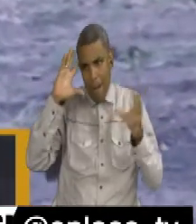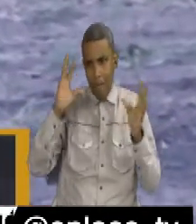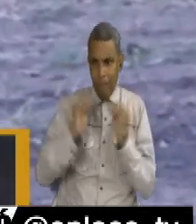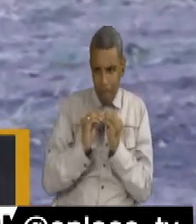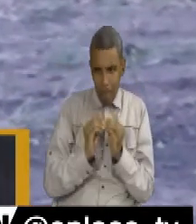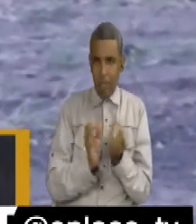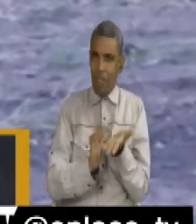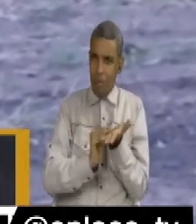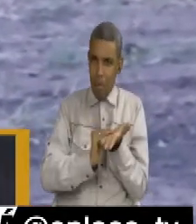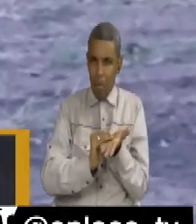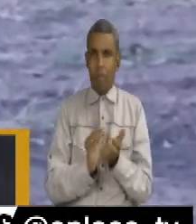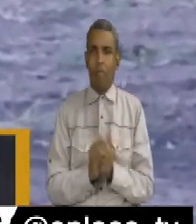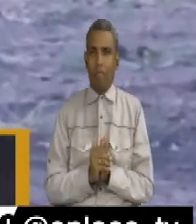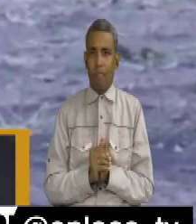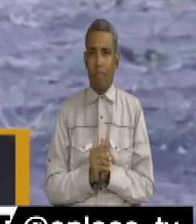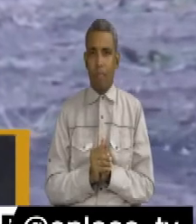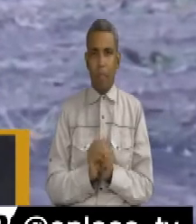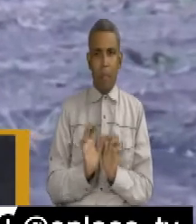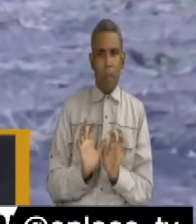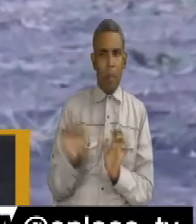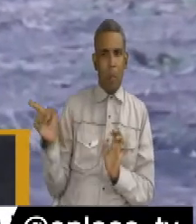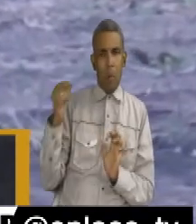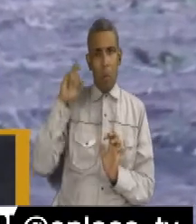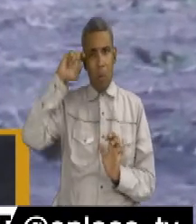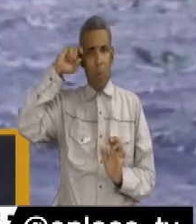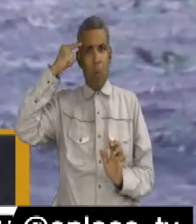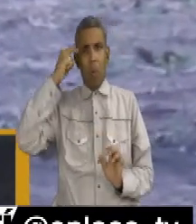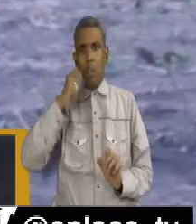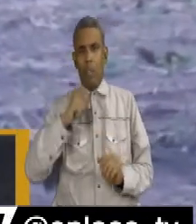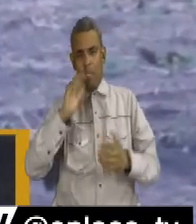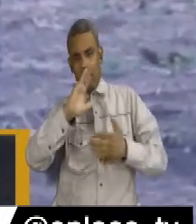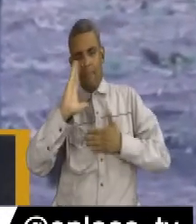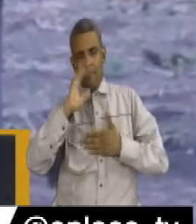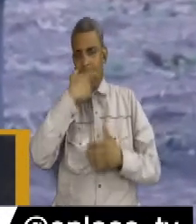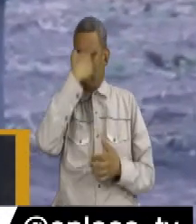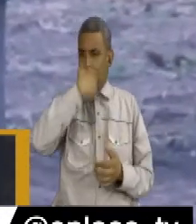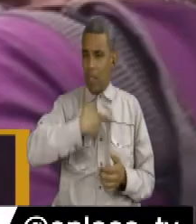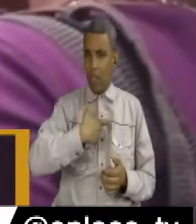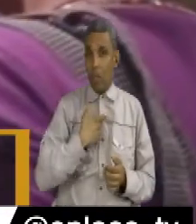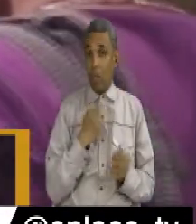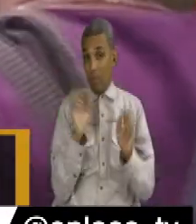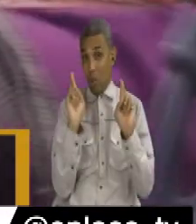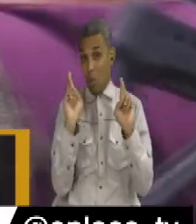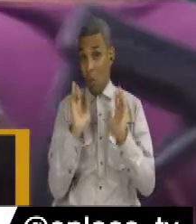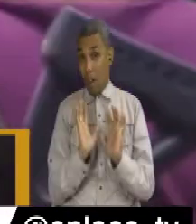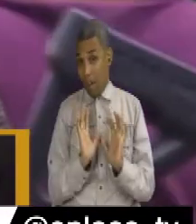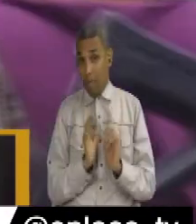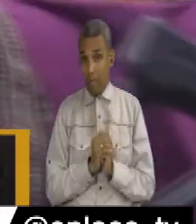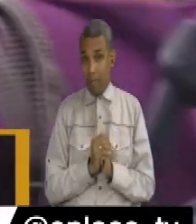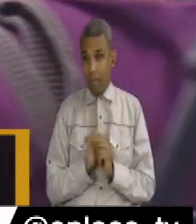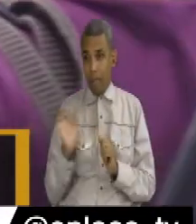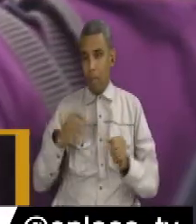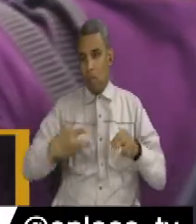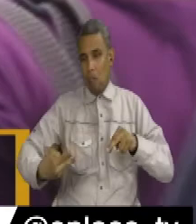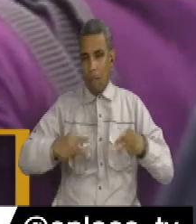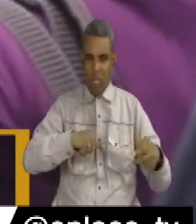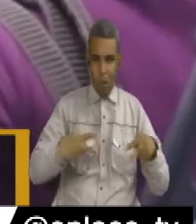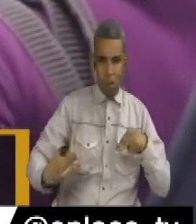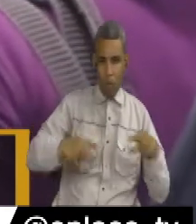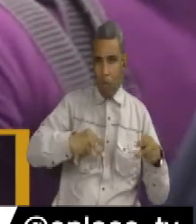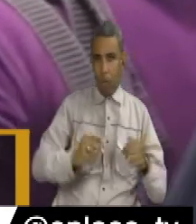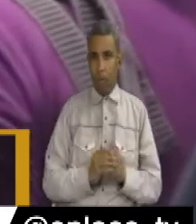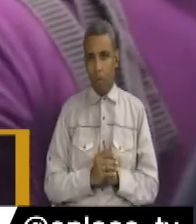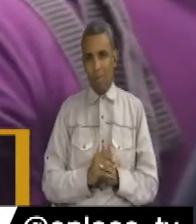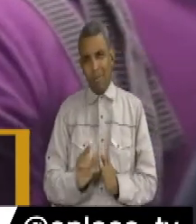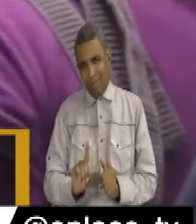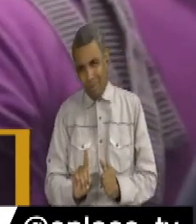decide cumplir o establece un parámetro de compromiso por ello. esperemos a ver, pues nosotros desde las organizaciones